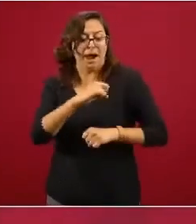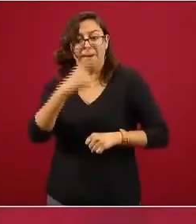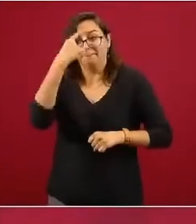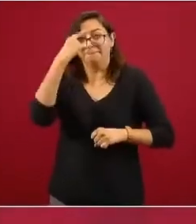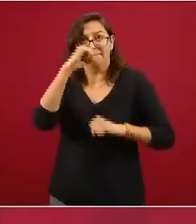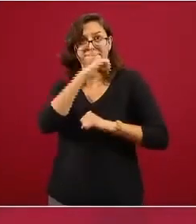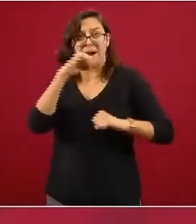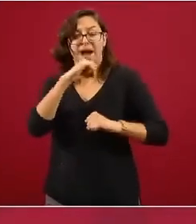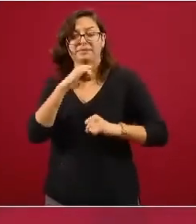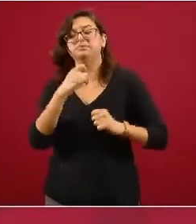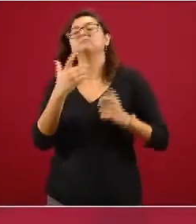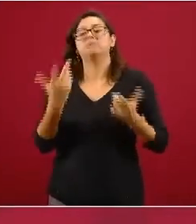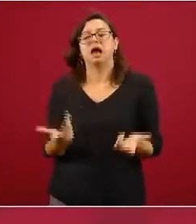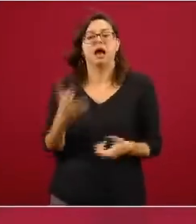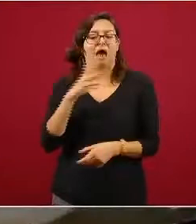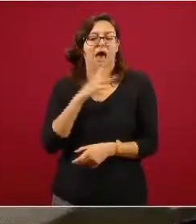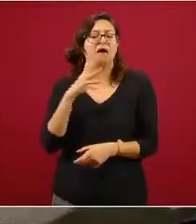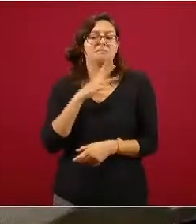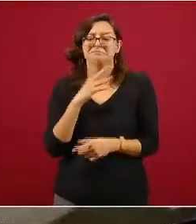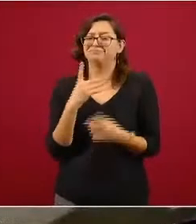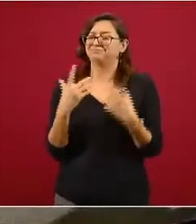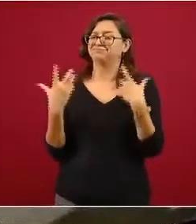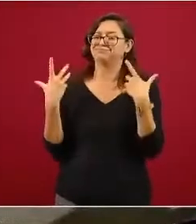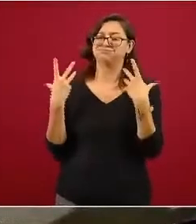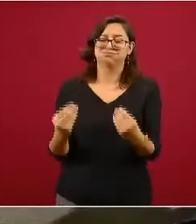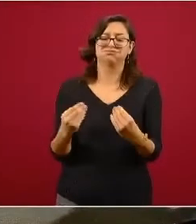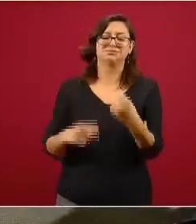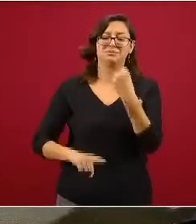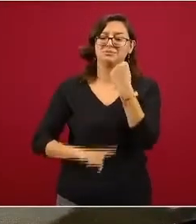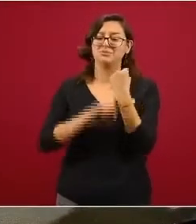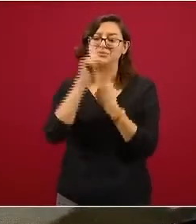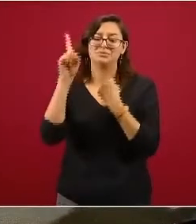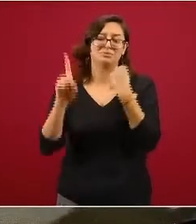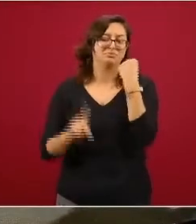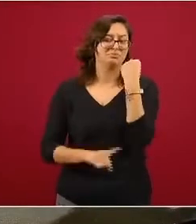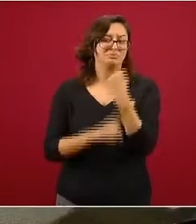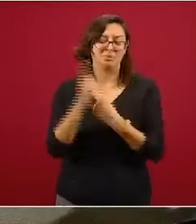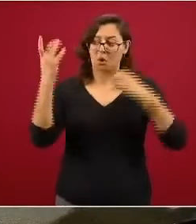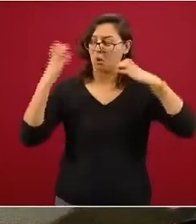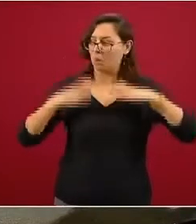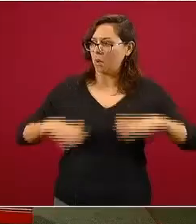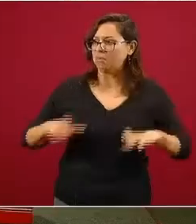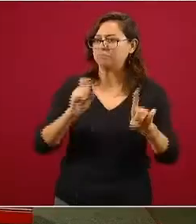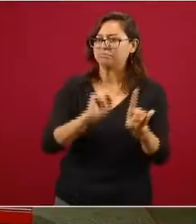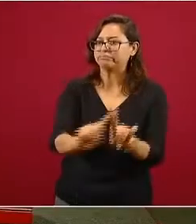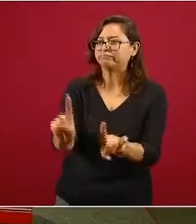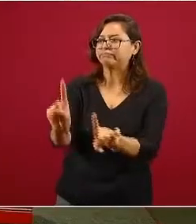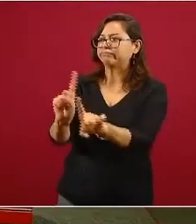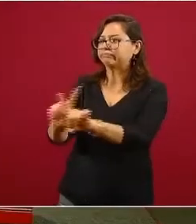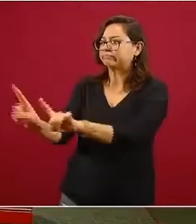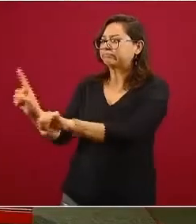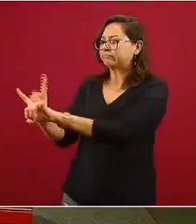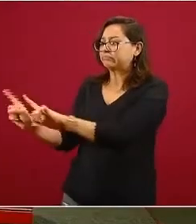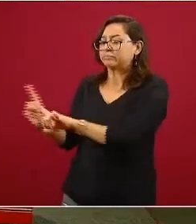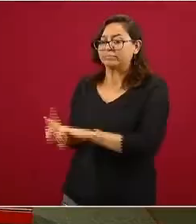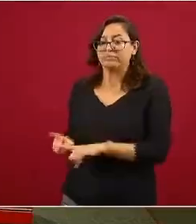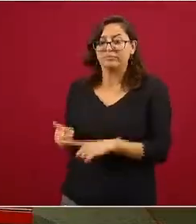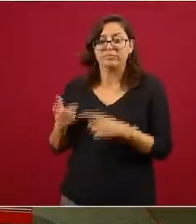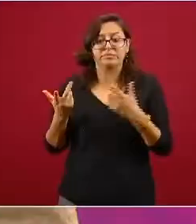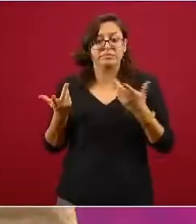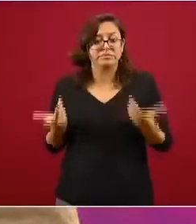infartos cerebrales o simplemente las alteraciones metabólicas. En todos los casos, la